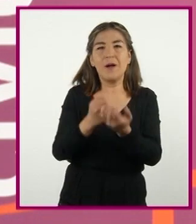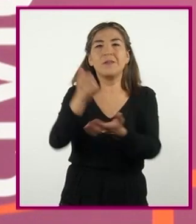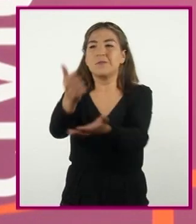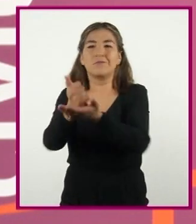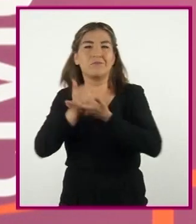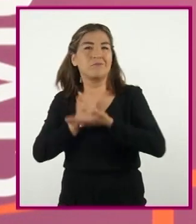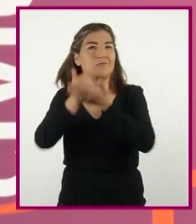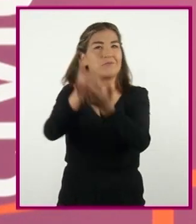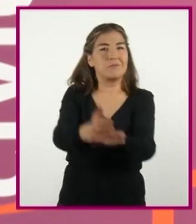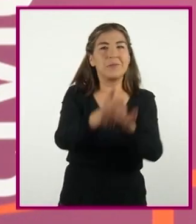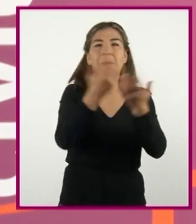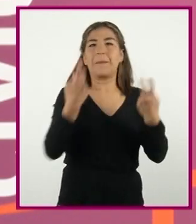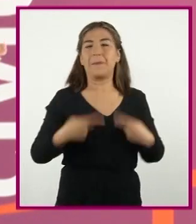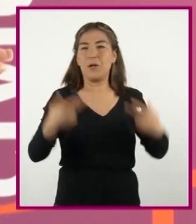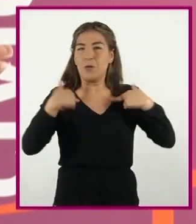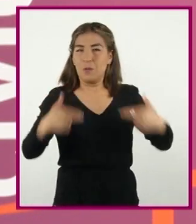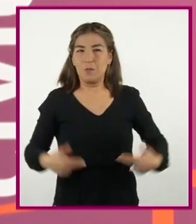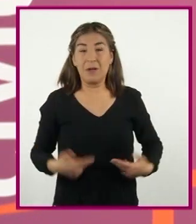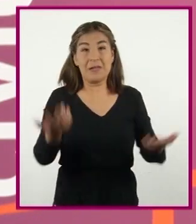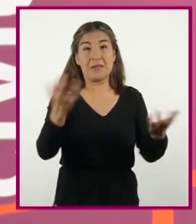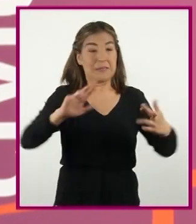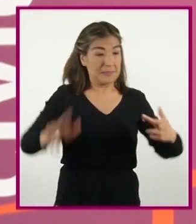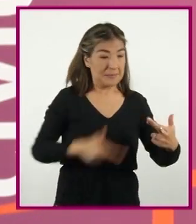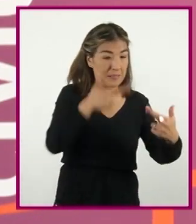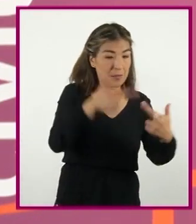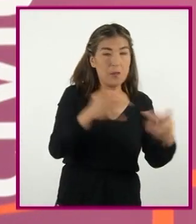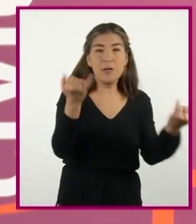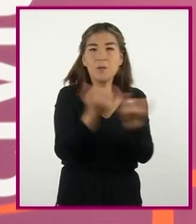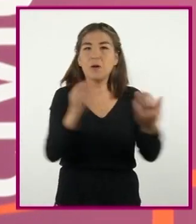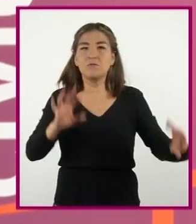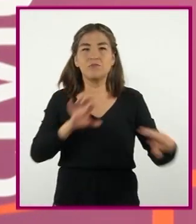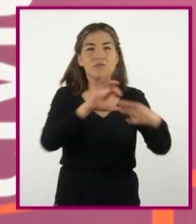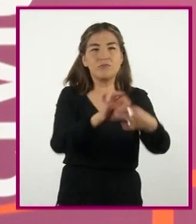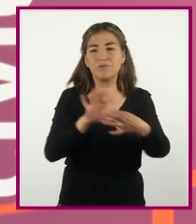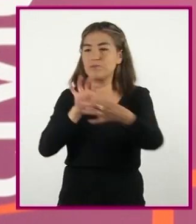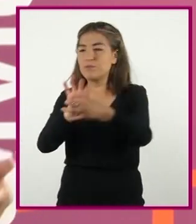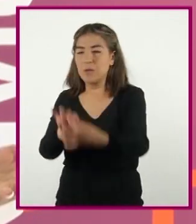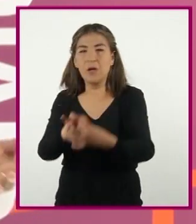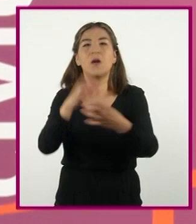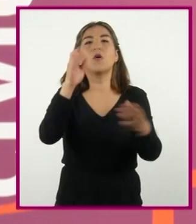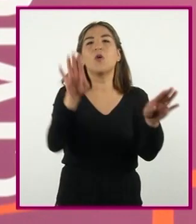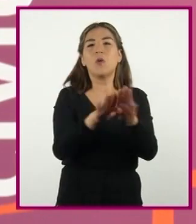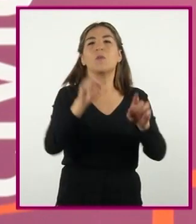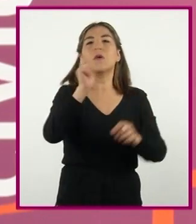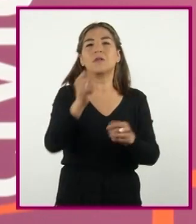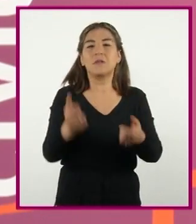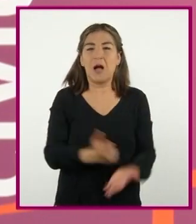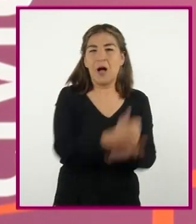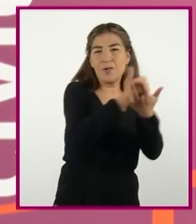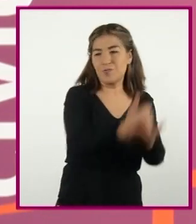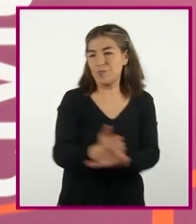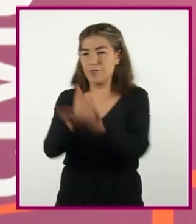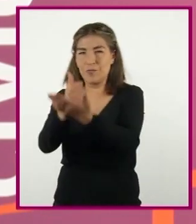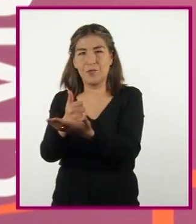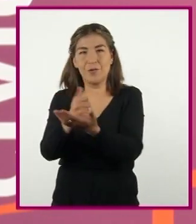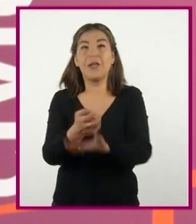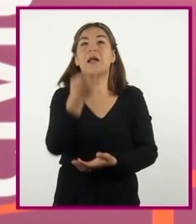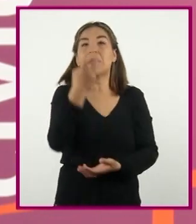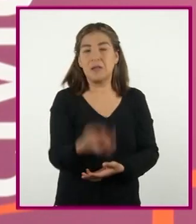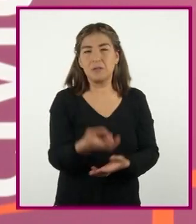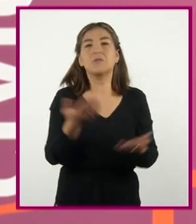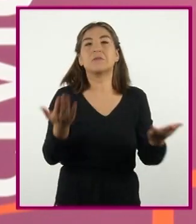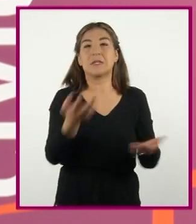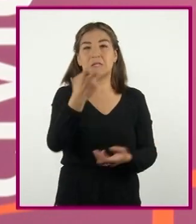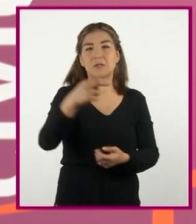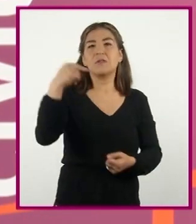y viceversa. Regiones enteras se vinculan entre sí y sustentan unas a otras. A esto es lo